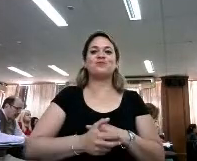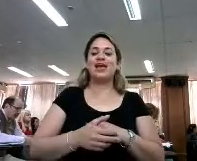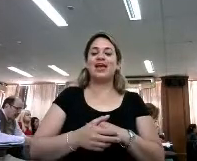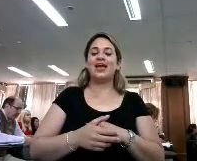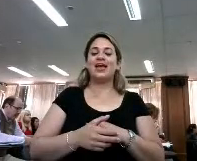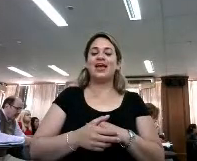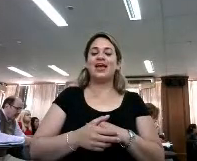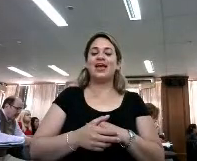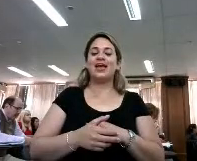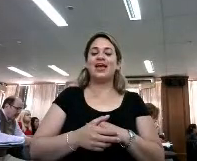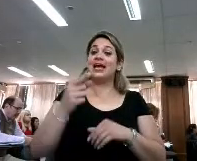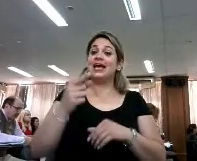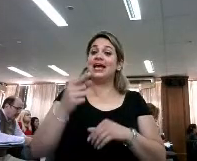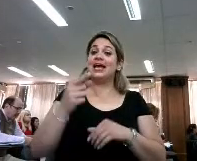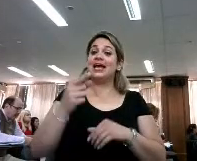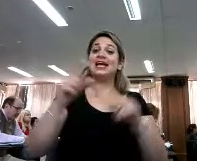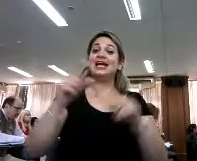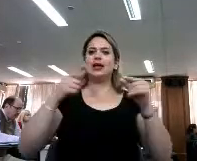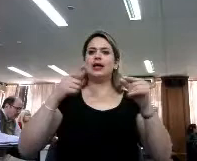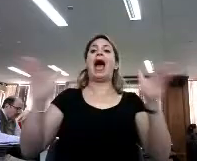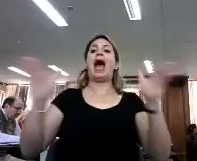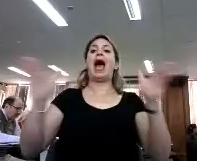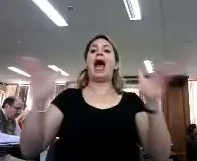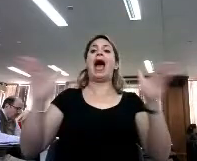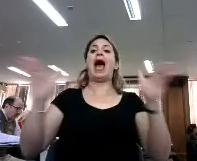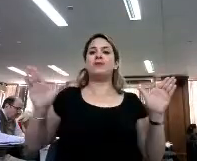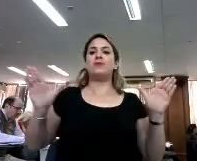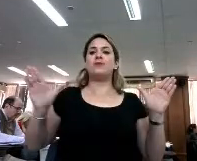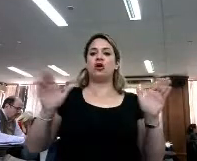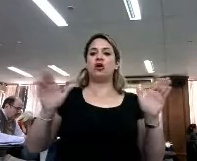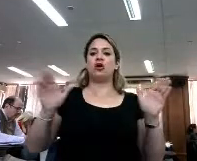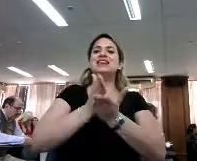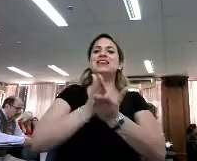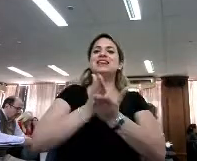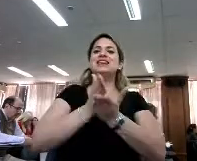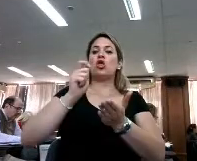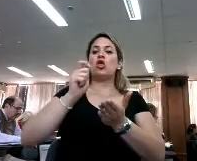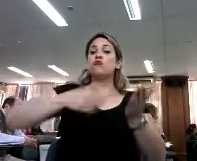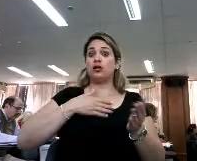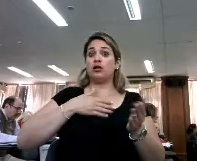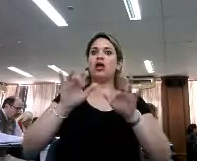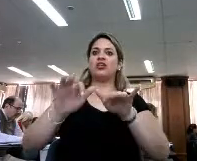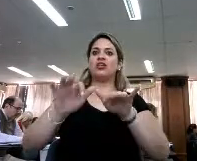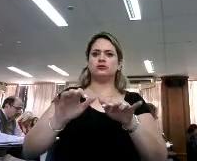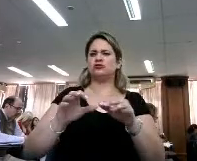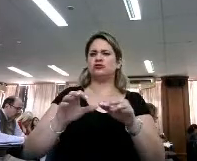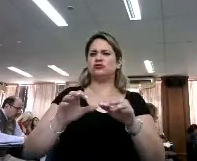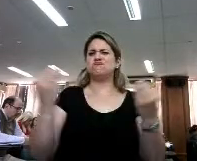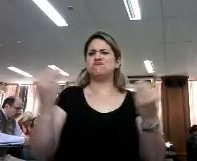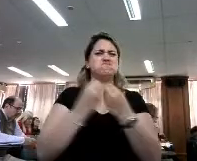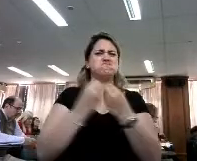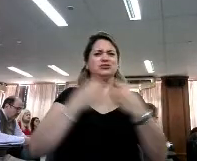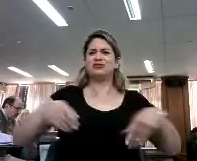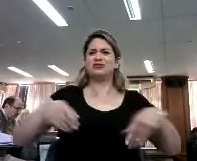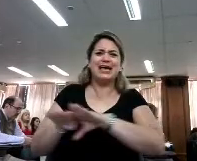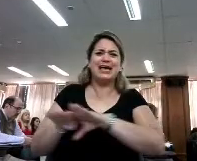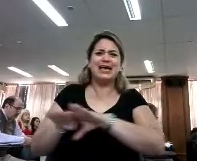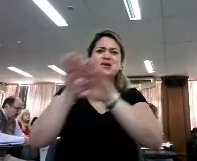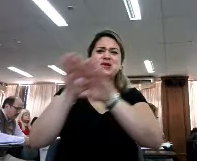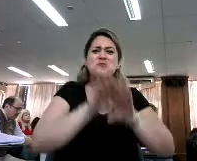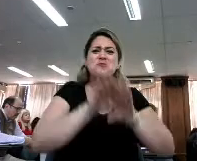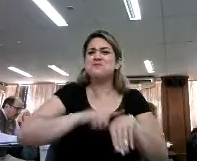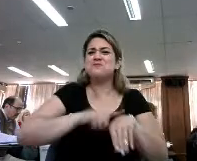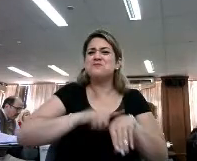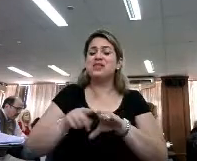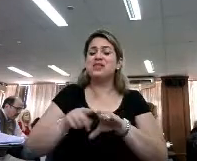título es lo más amplio que pueda existir. El derecho de autor en el entorno digital es mil cosas al mismo tiempo, por lo cual la invitación